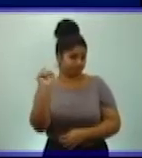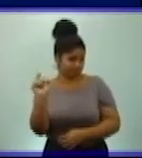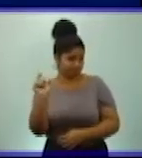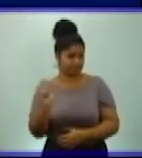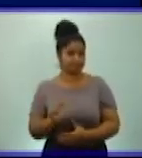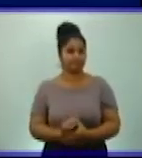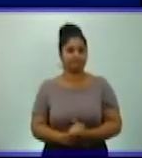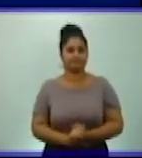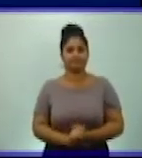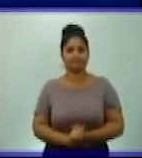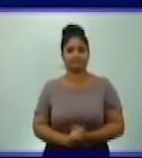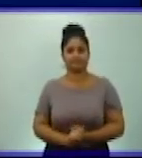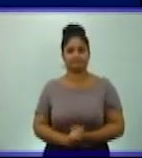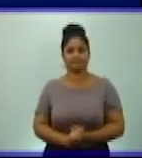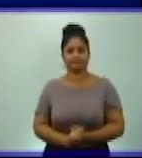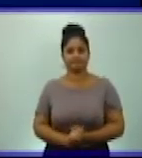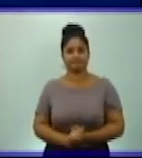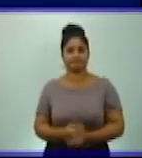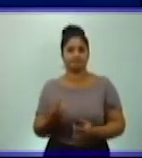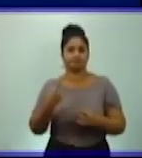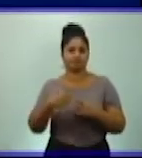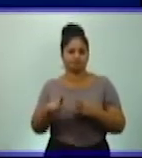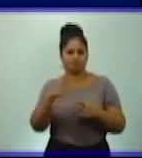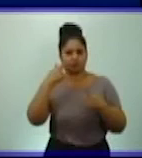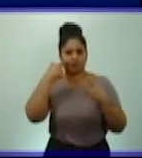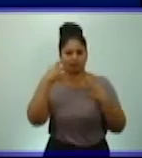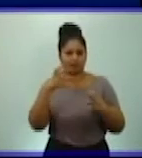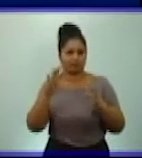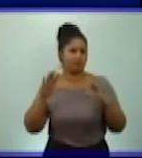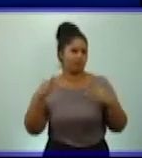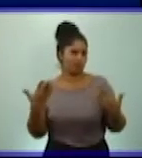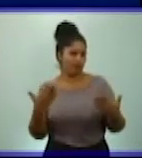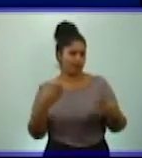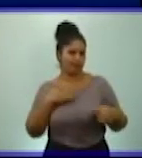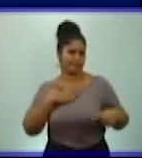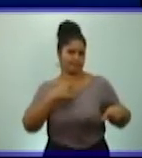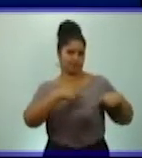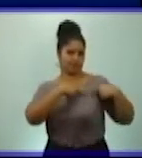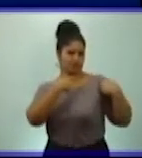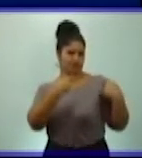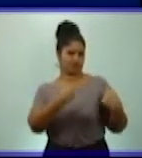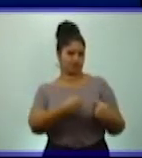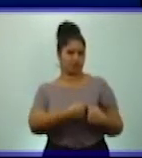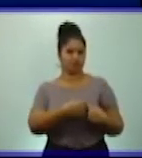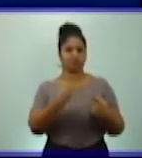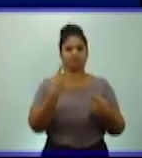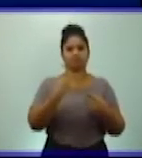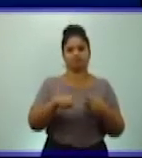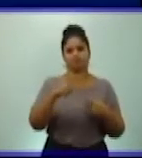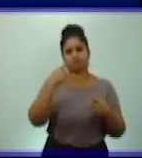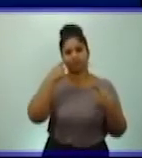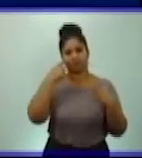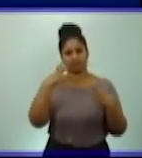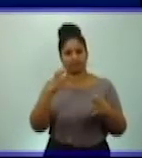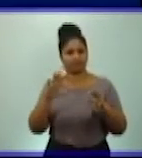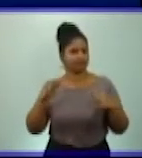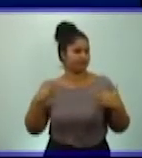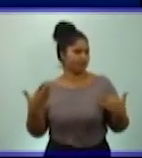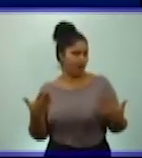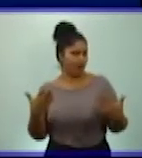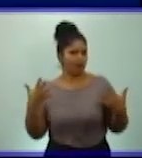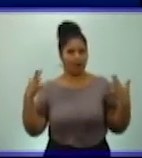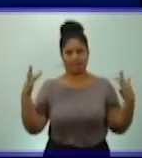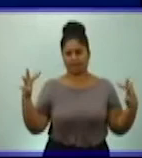autora, y las manos de quién? Del amante. Hay una entrega, hay una pasión total. No te entrego